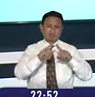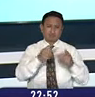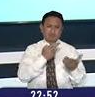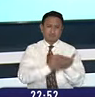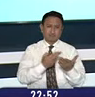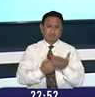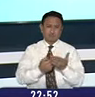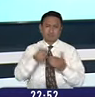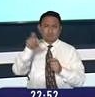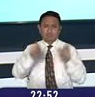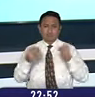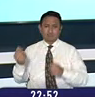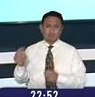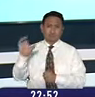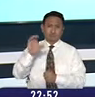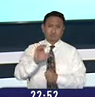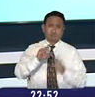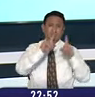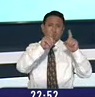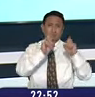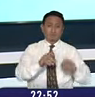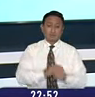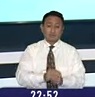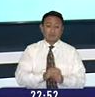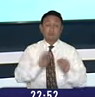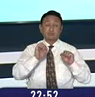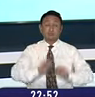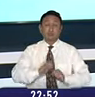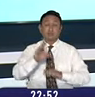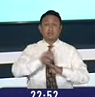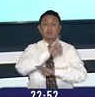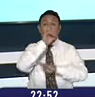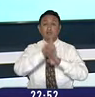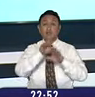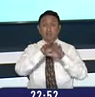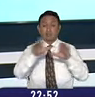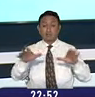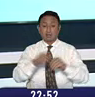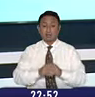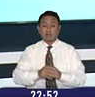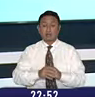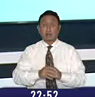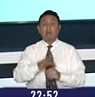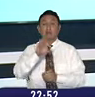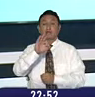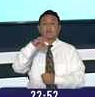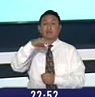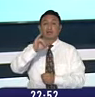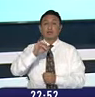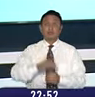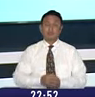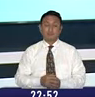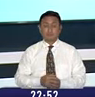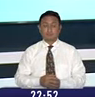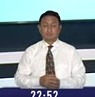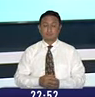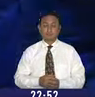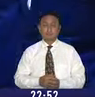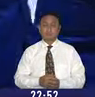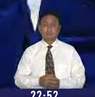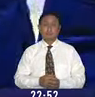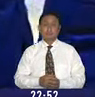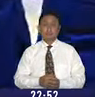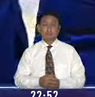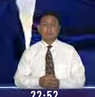consultores e incluso con la directora general del Fondo Monetario Internacional. En Davos, Suiza, el